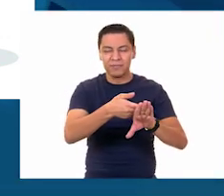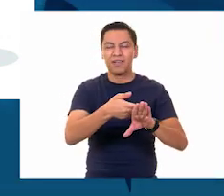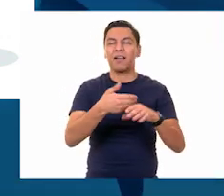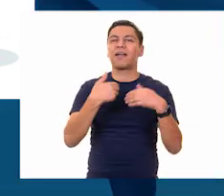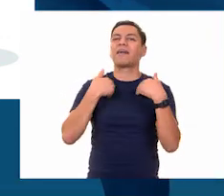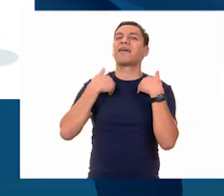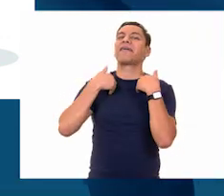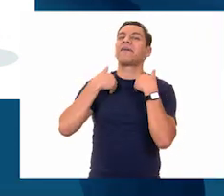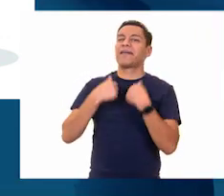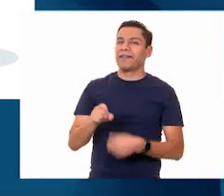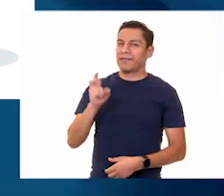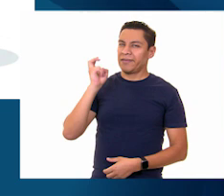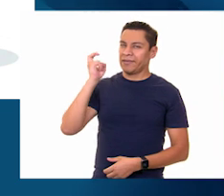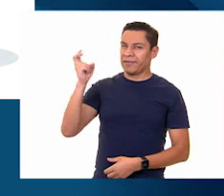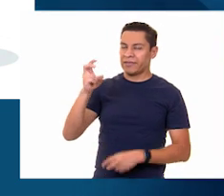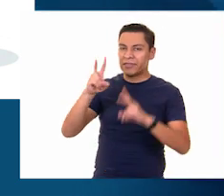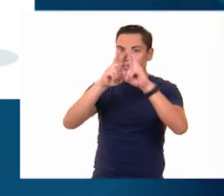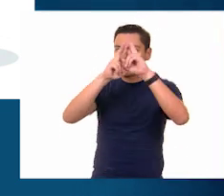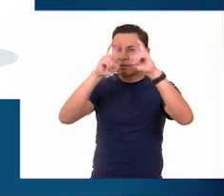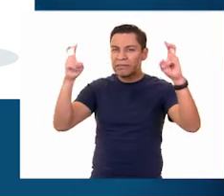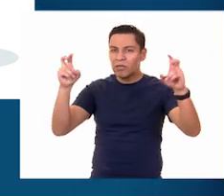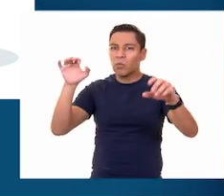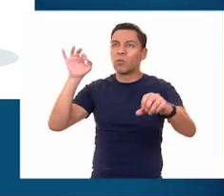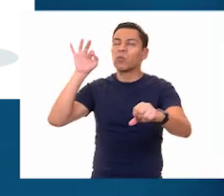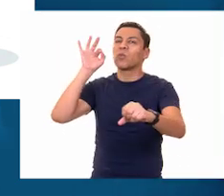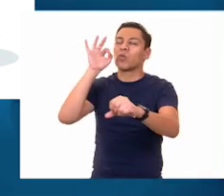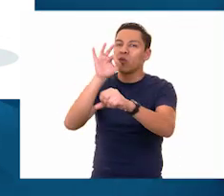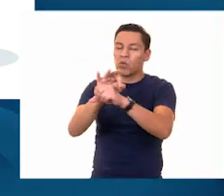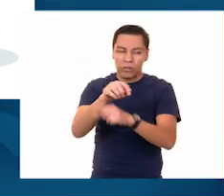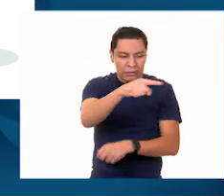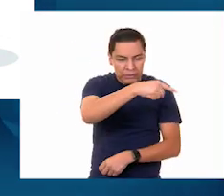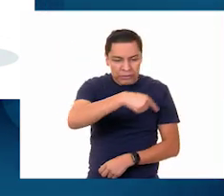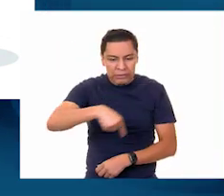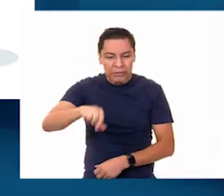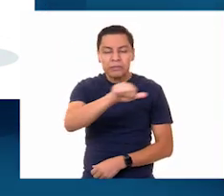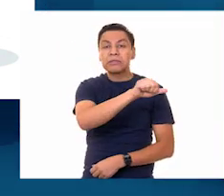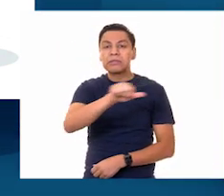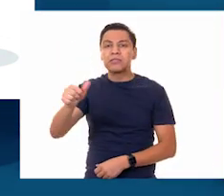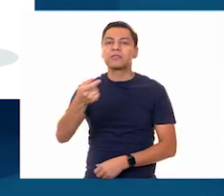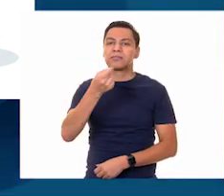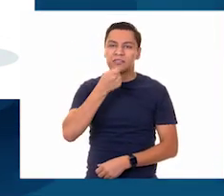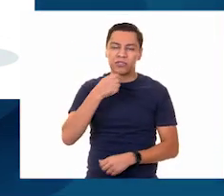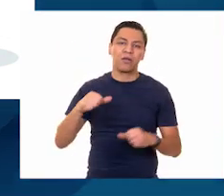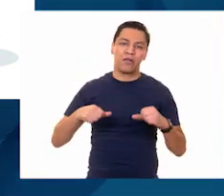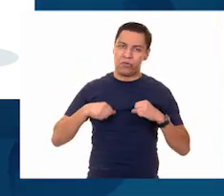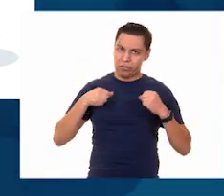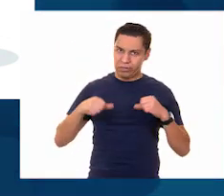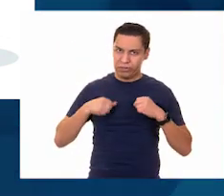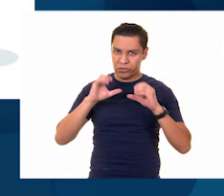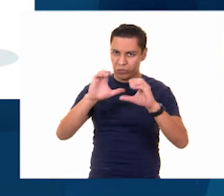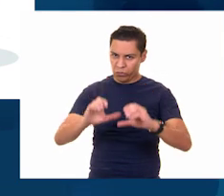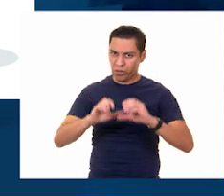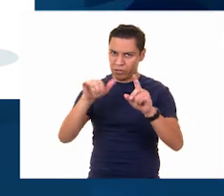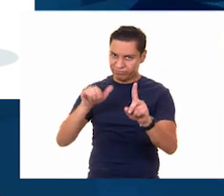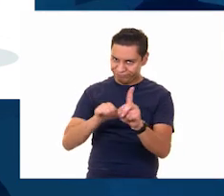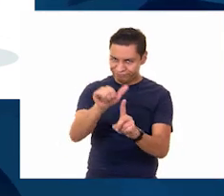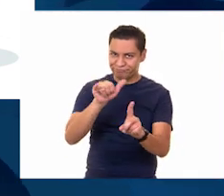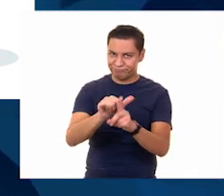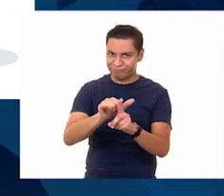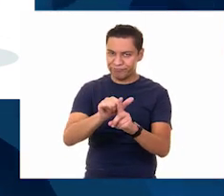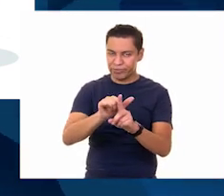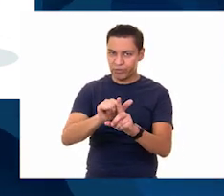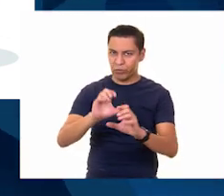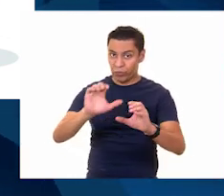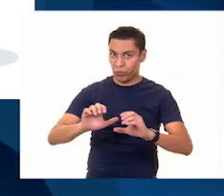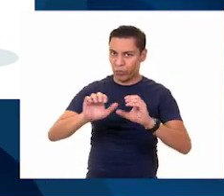del título pues tiene como objetivo la protección de niños, niñas y adolescentes de estas amenazas en la escuela, ¿no? Y